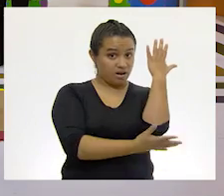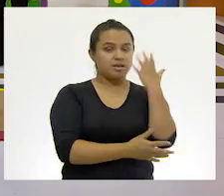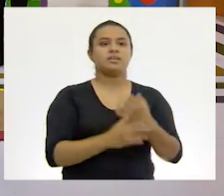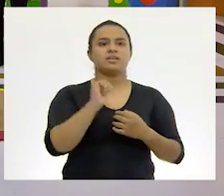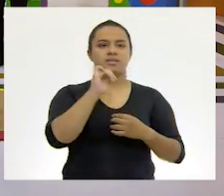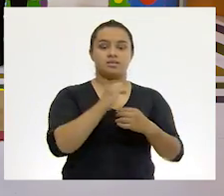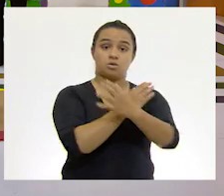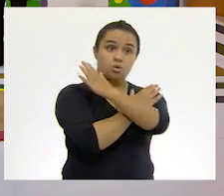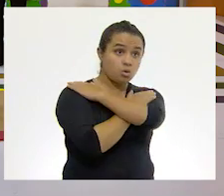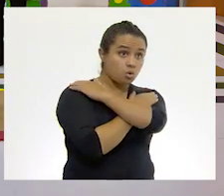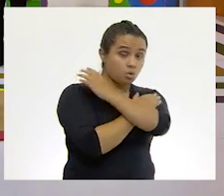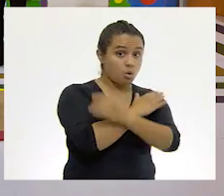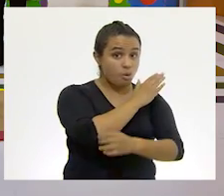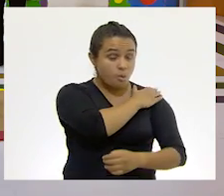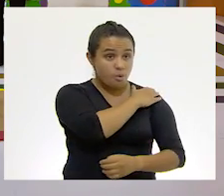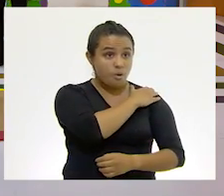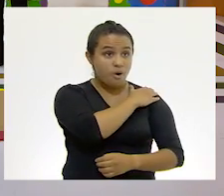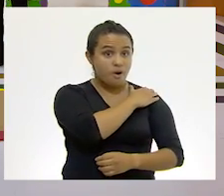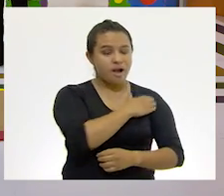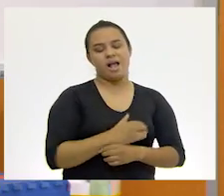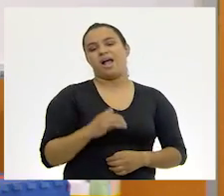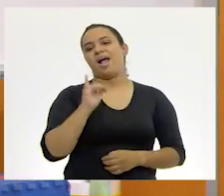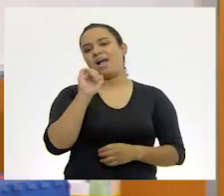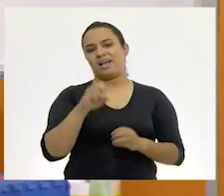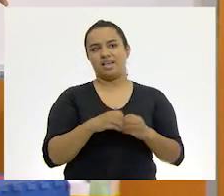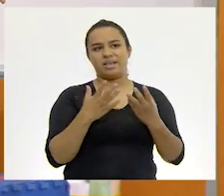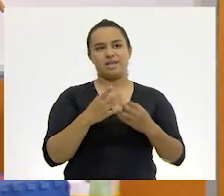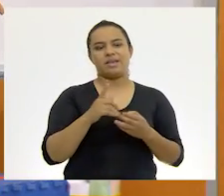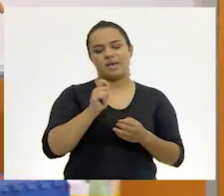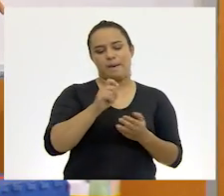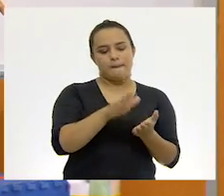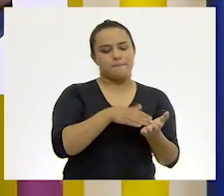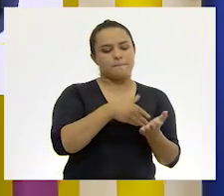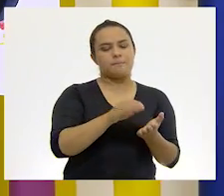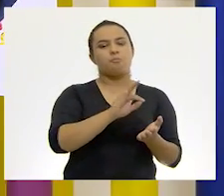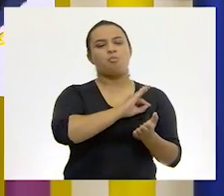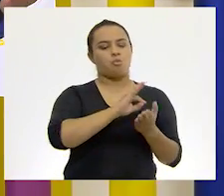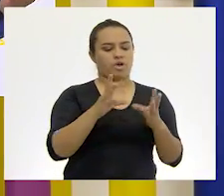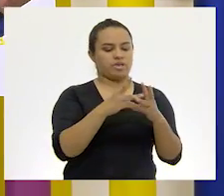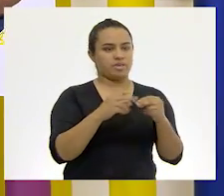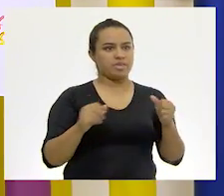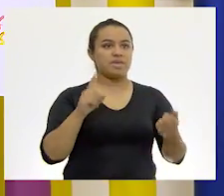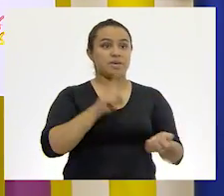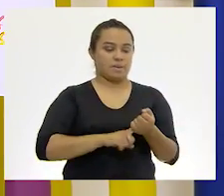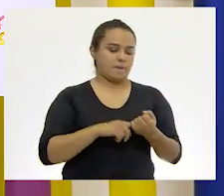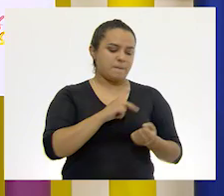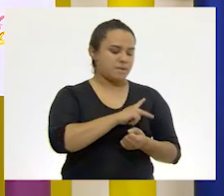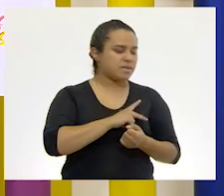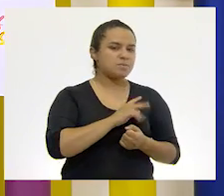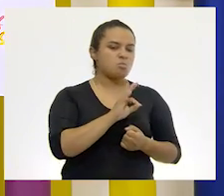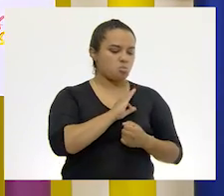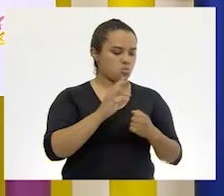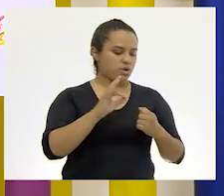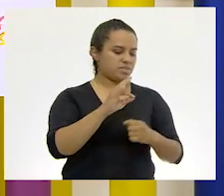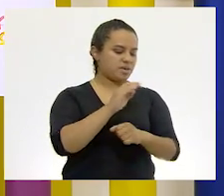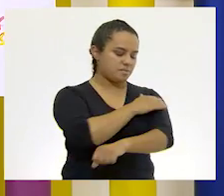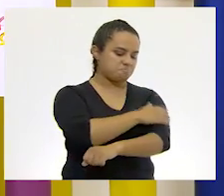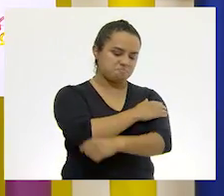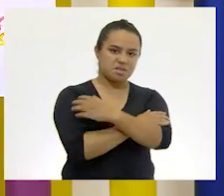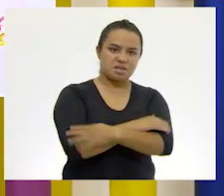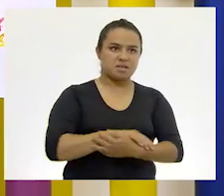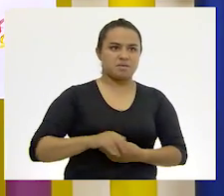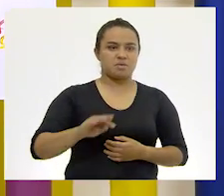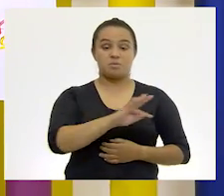los hombros? ¡Con los hombros! Claro, y como es pintura digital y no es tóxica y se lava fácilmente,